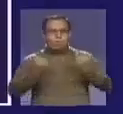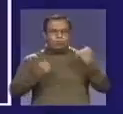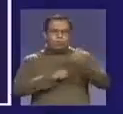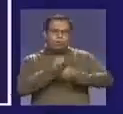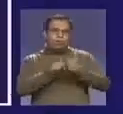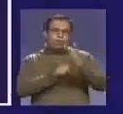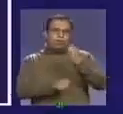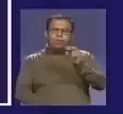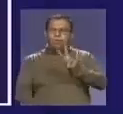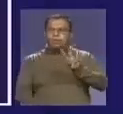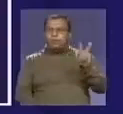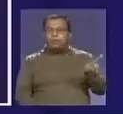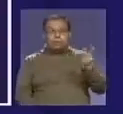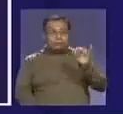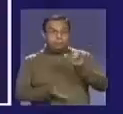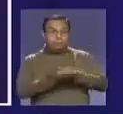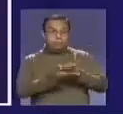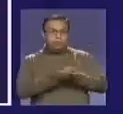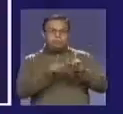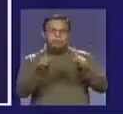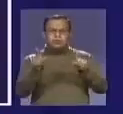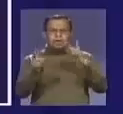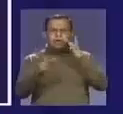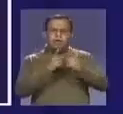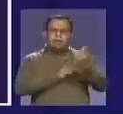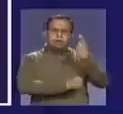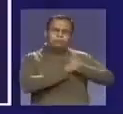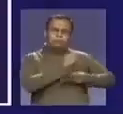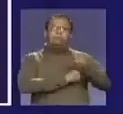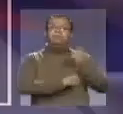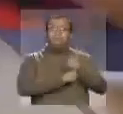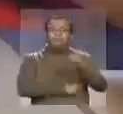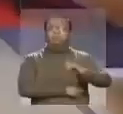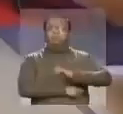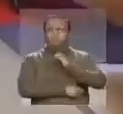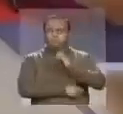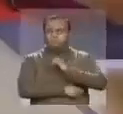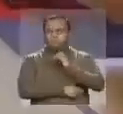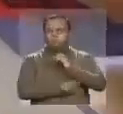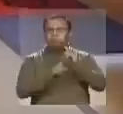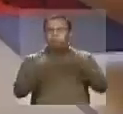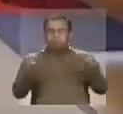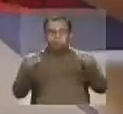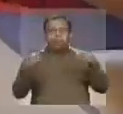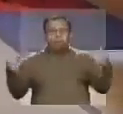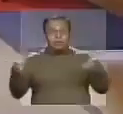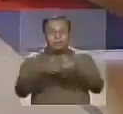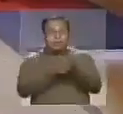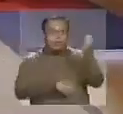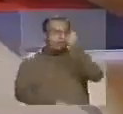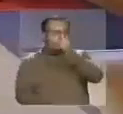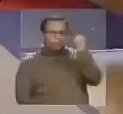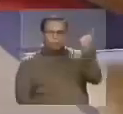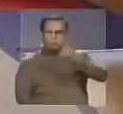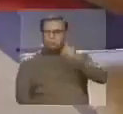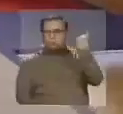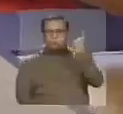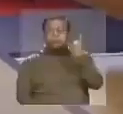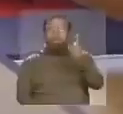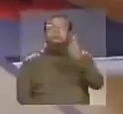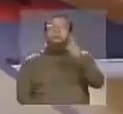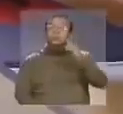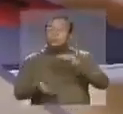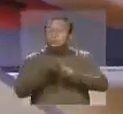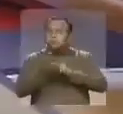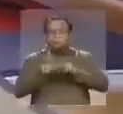año 2022. Es que justamente en el año pasado se hizo una caracterización de población afrodescendiente en general en Colombia, y uno